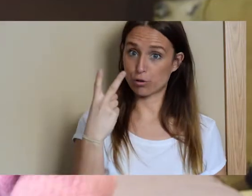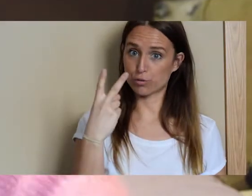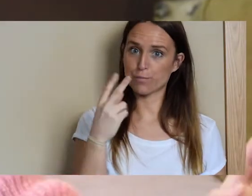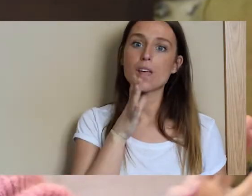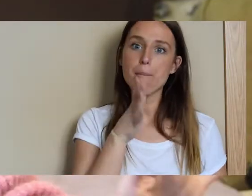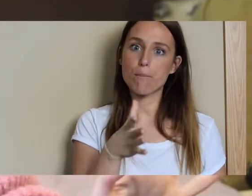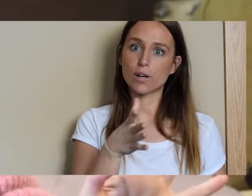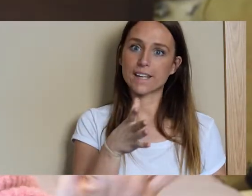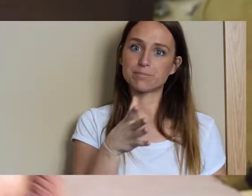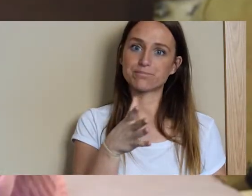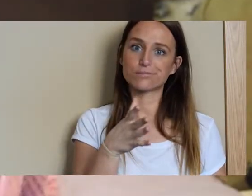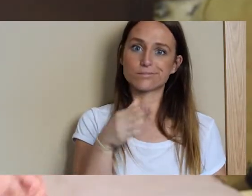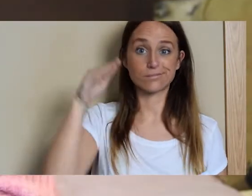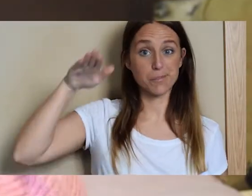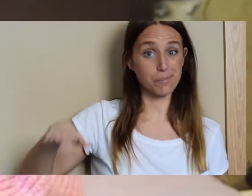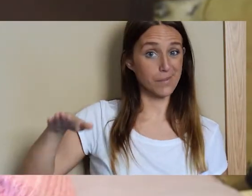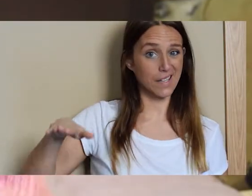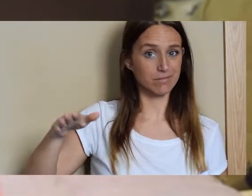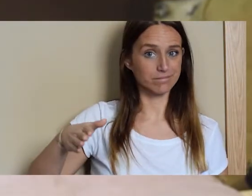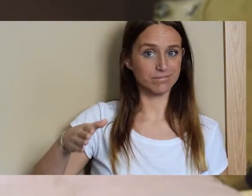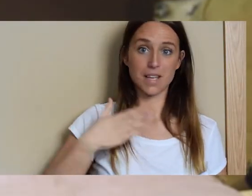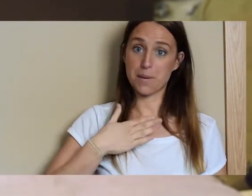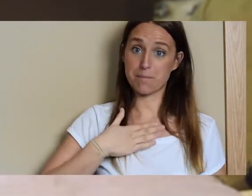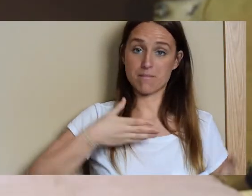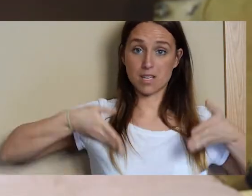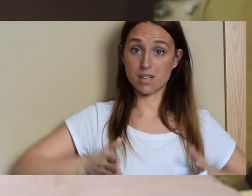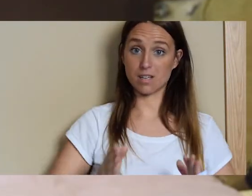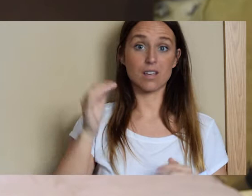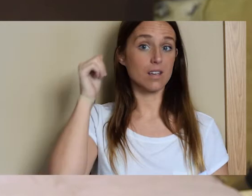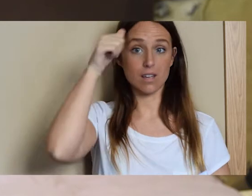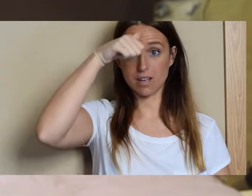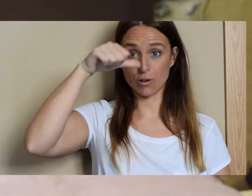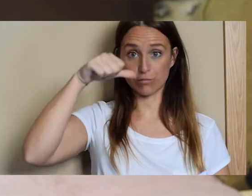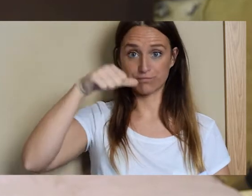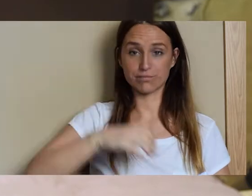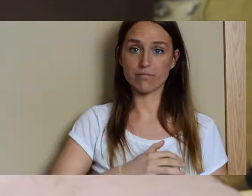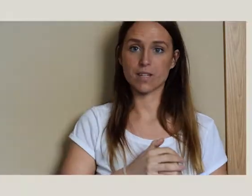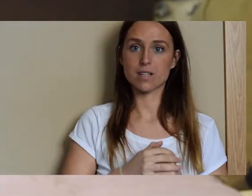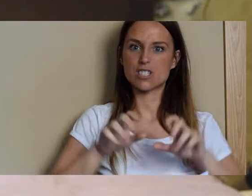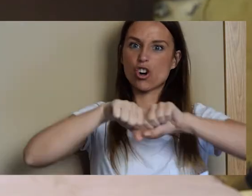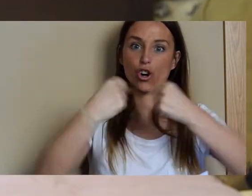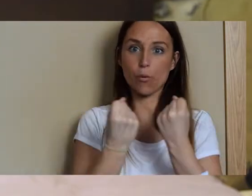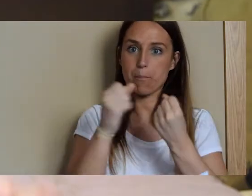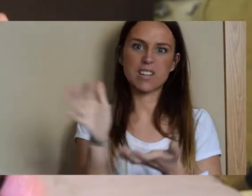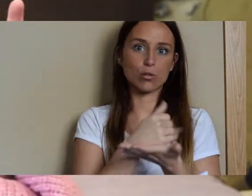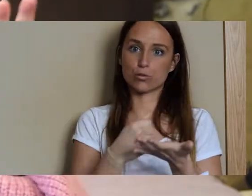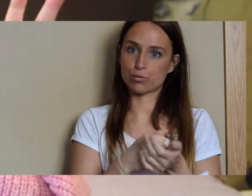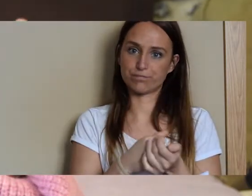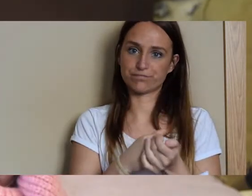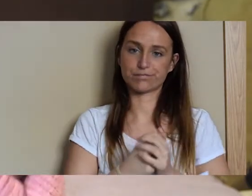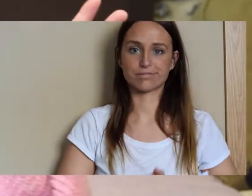mi mejor compra de todas. Que me lo pedí hace mucho tiempo. Pero me llegó porque sabéis que comprar a China. Webs también